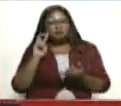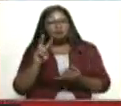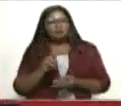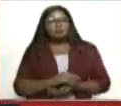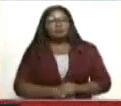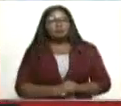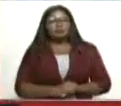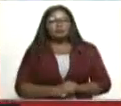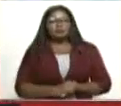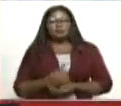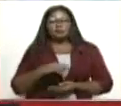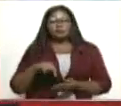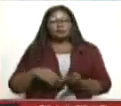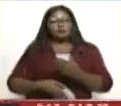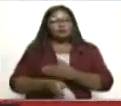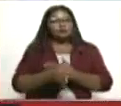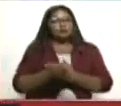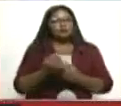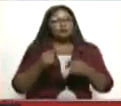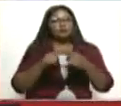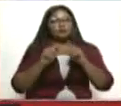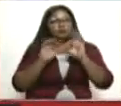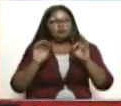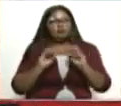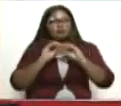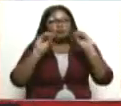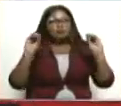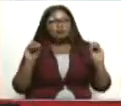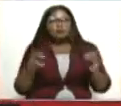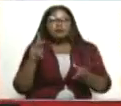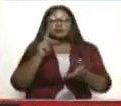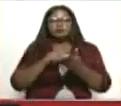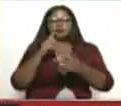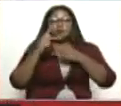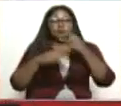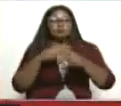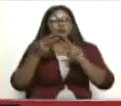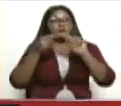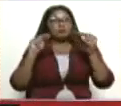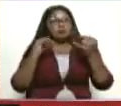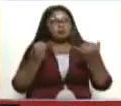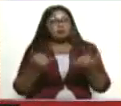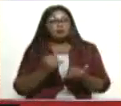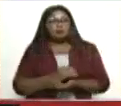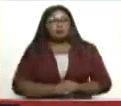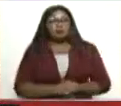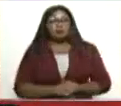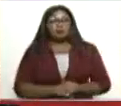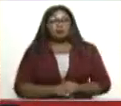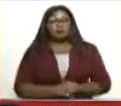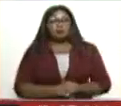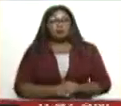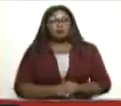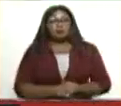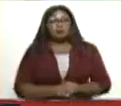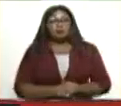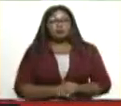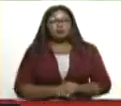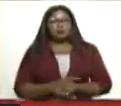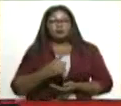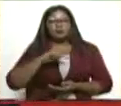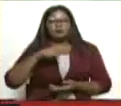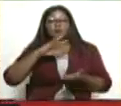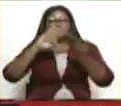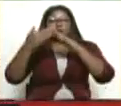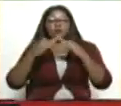queremos seguir convocando a participar en el proceso de paz de Colombia y agradecer a la comunidad internacional que